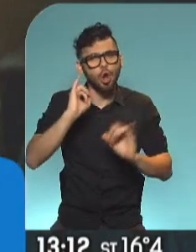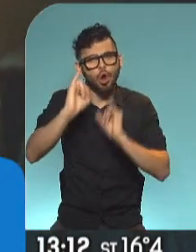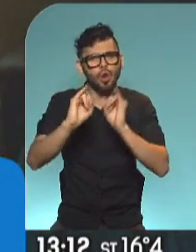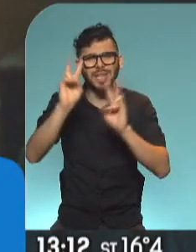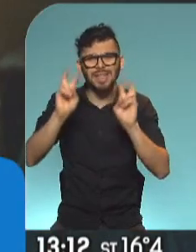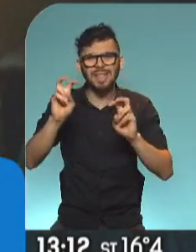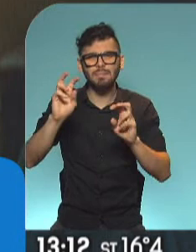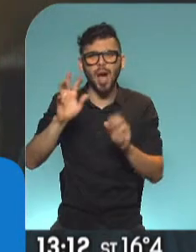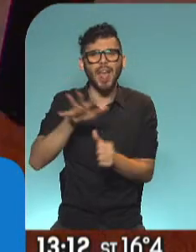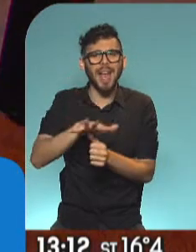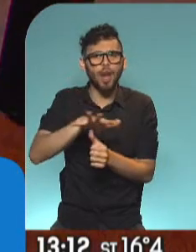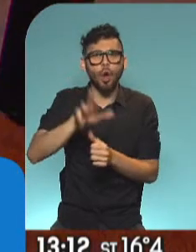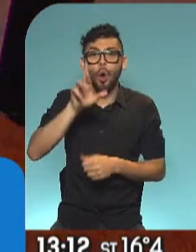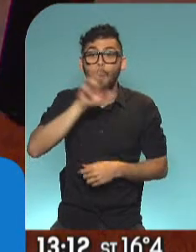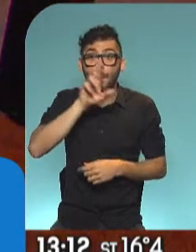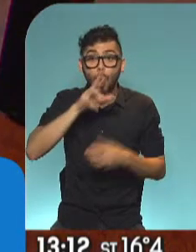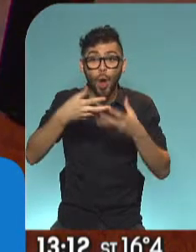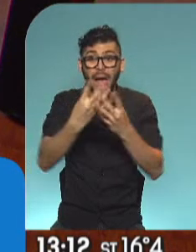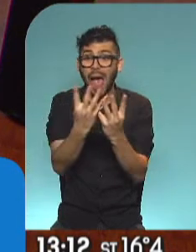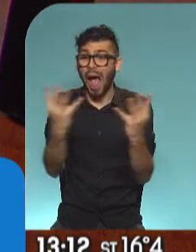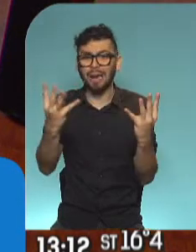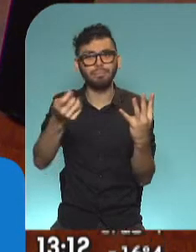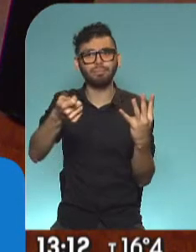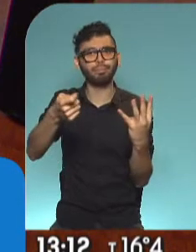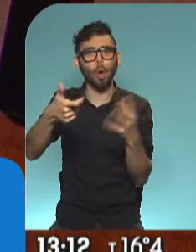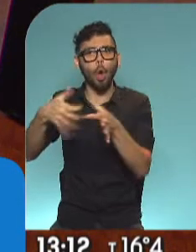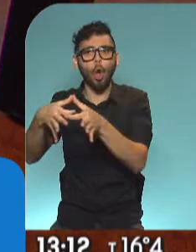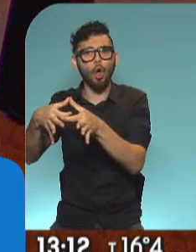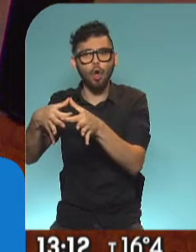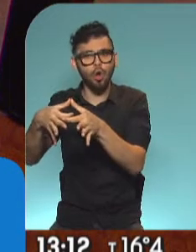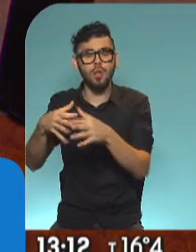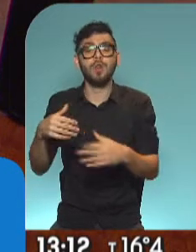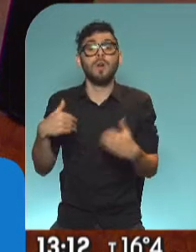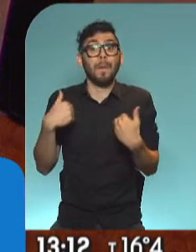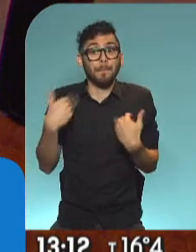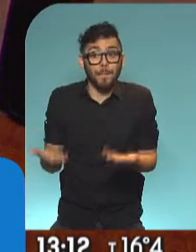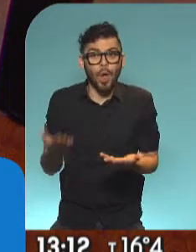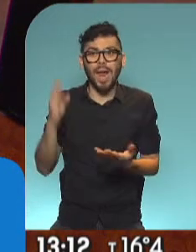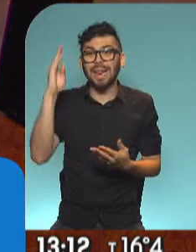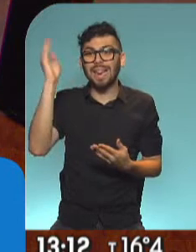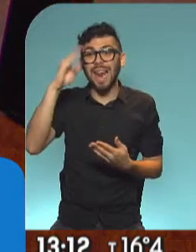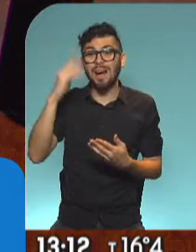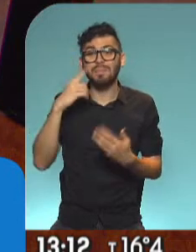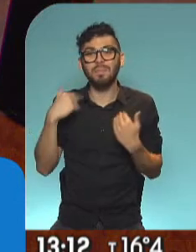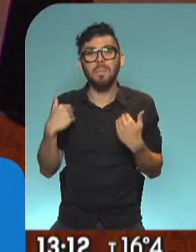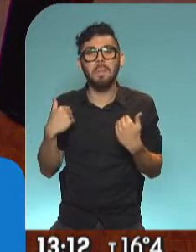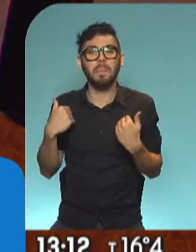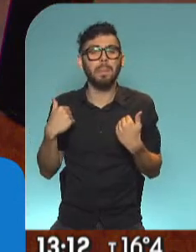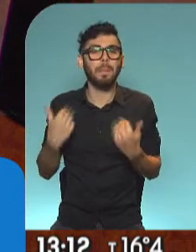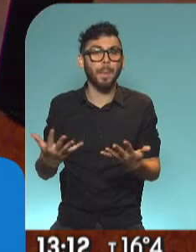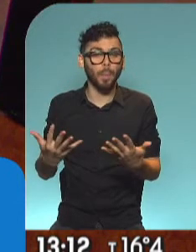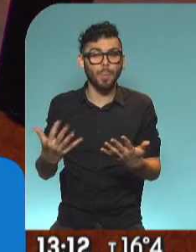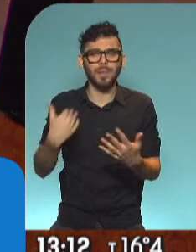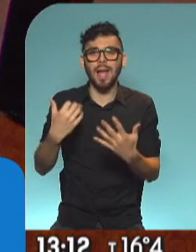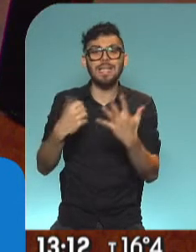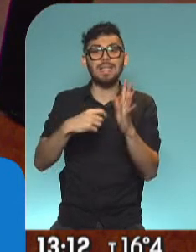género. Las mujeres son minoría en la composición de esta Corte Suprema. Es por eso que Trump está proponiendo, y los 5 nombres que ahora